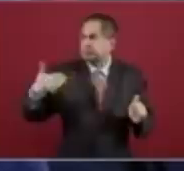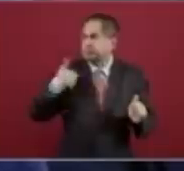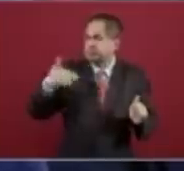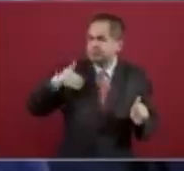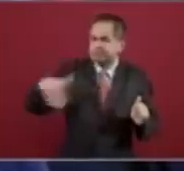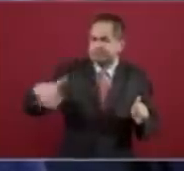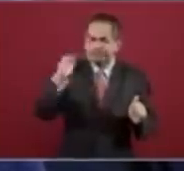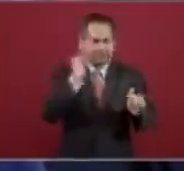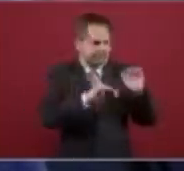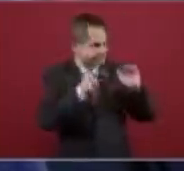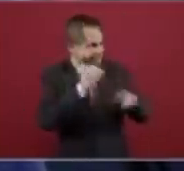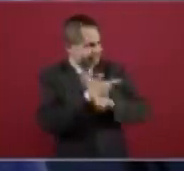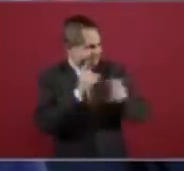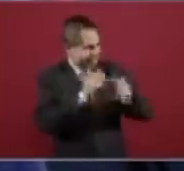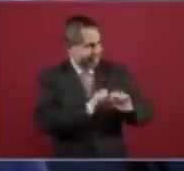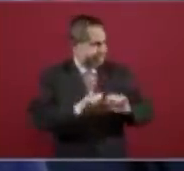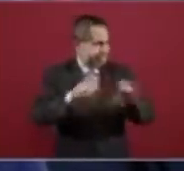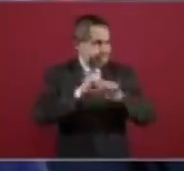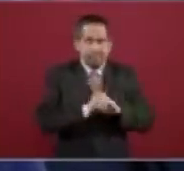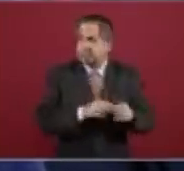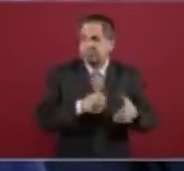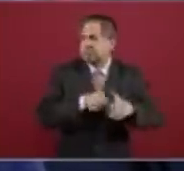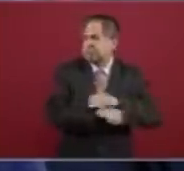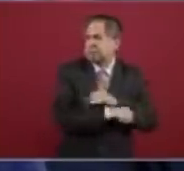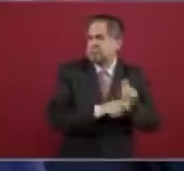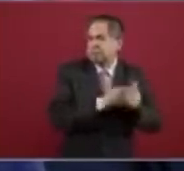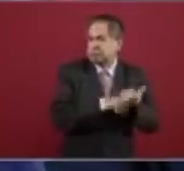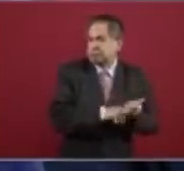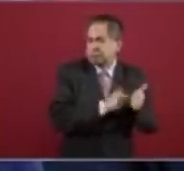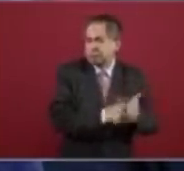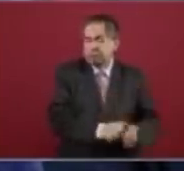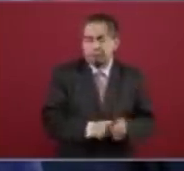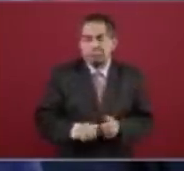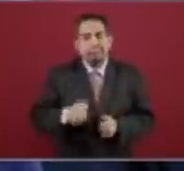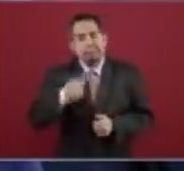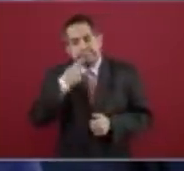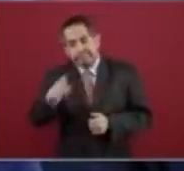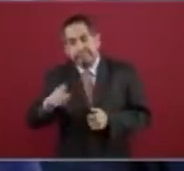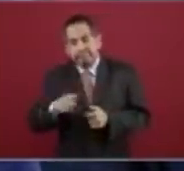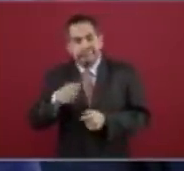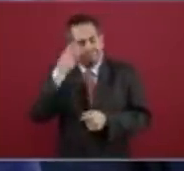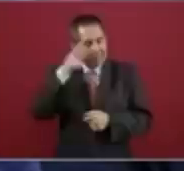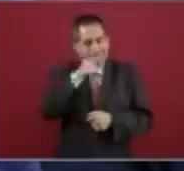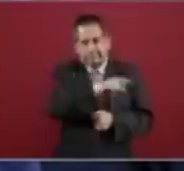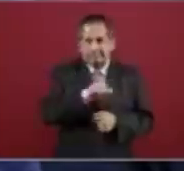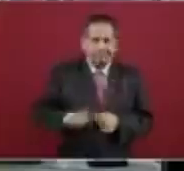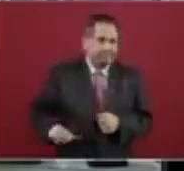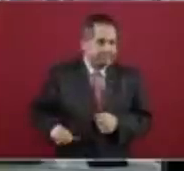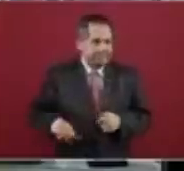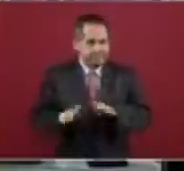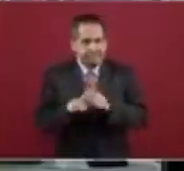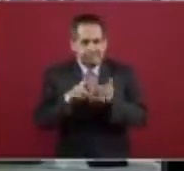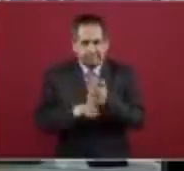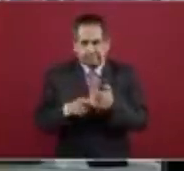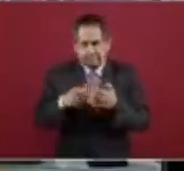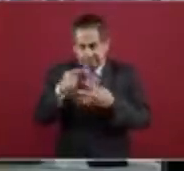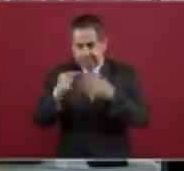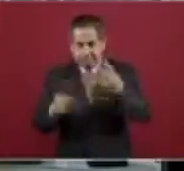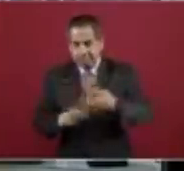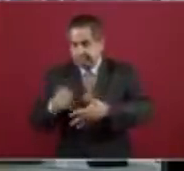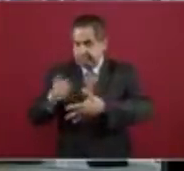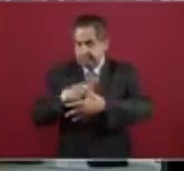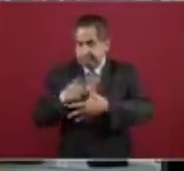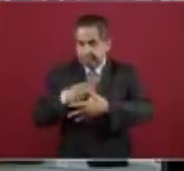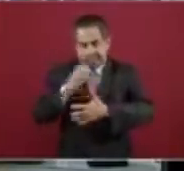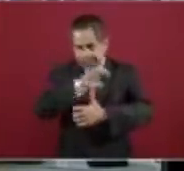la liberación inmediata de la policía. Una denuncia más al alcalde por medio de este elemento. Quinto,